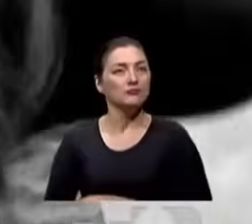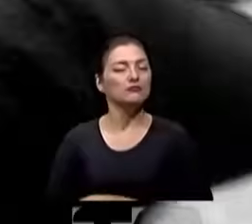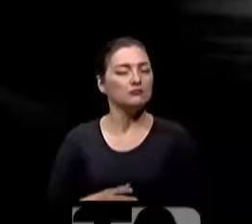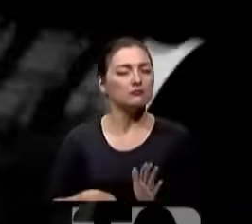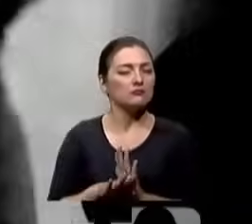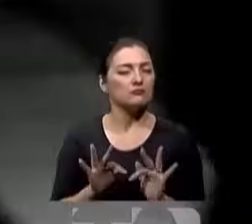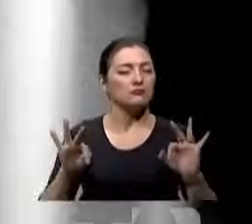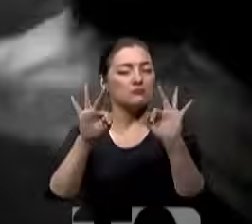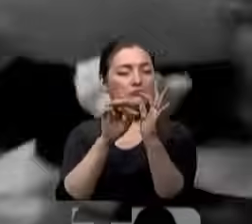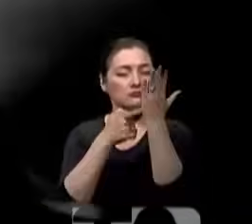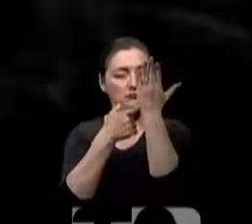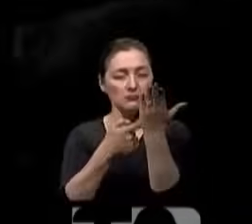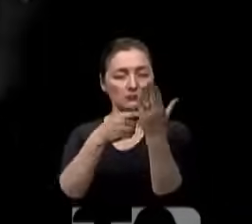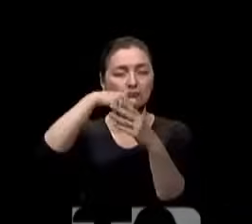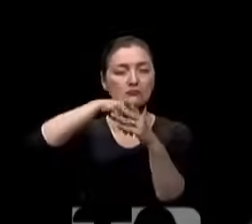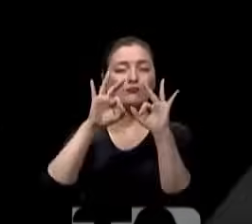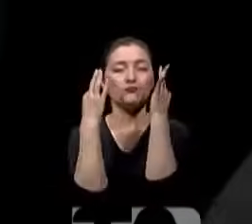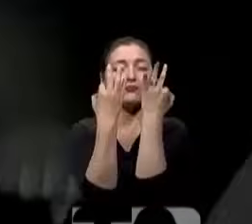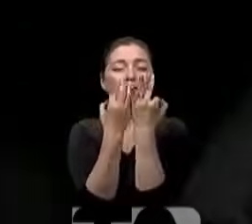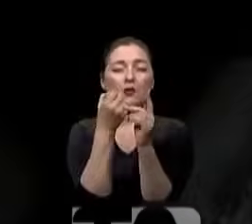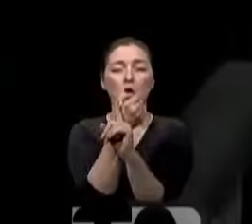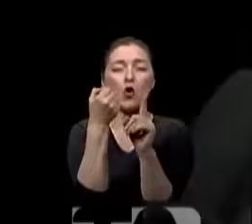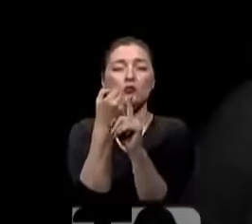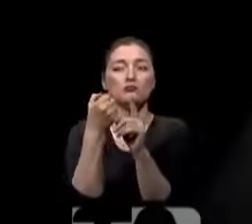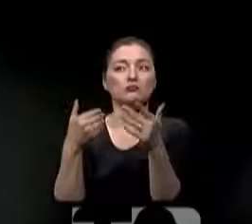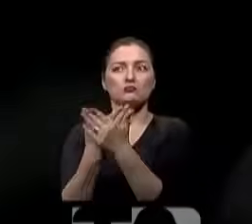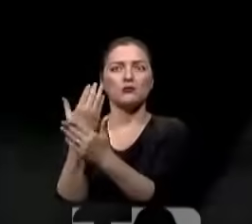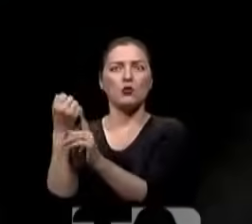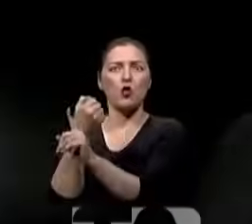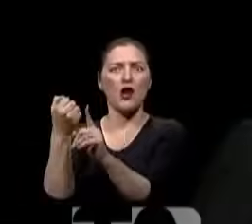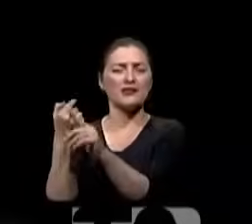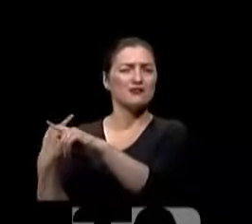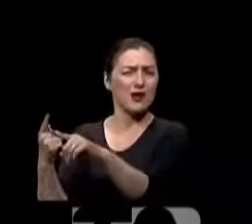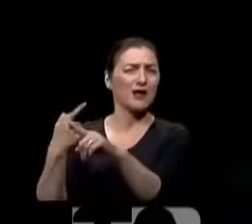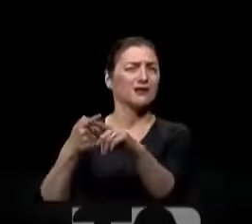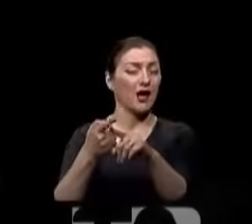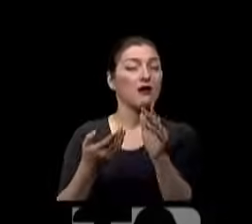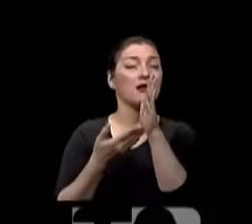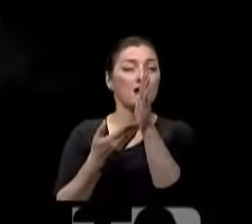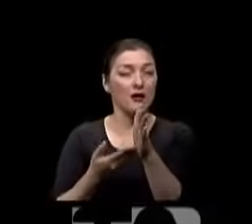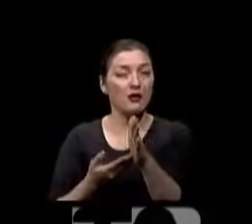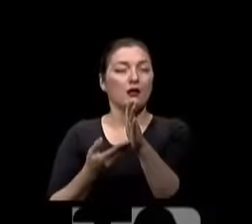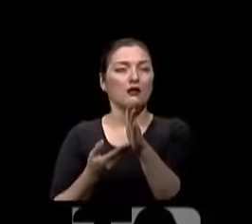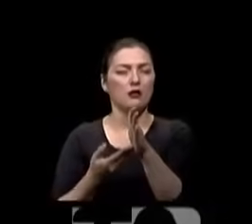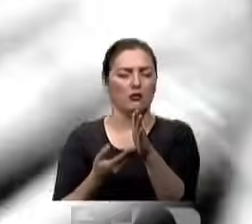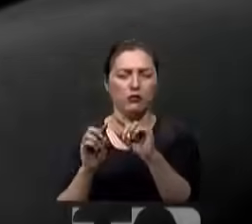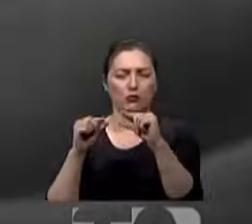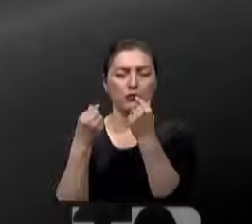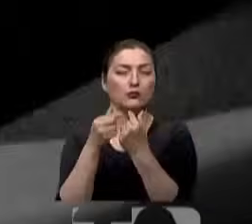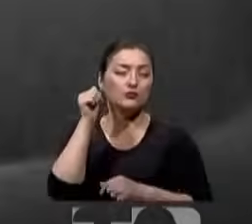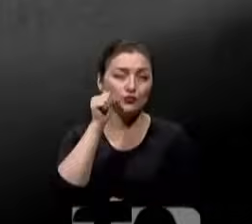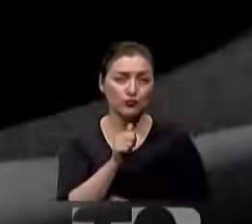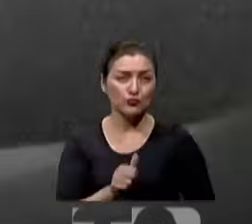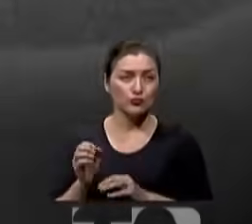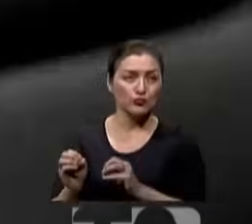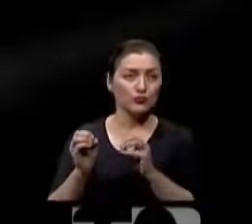de abordar tanto la violencia doméstica como también los nuevos contextos de violencia de género, entornos de criminalidad organizada, dice